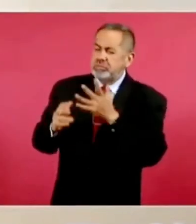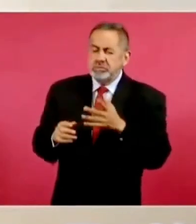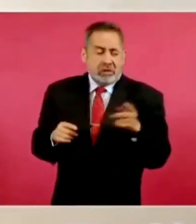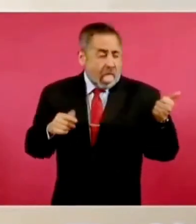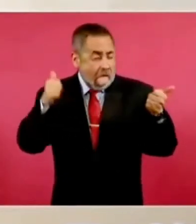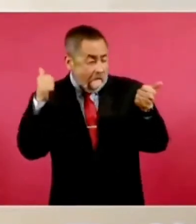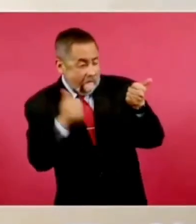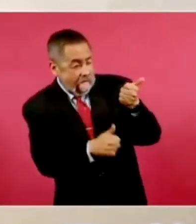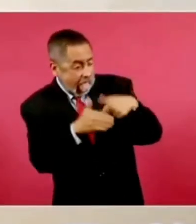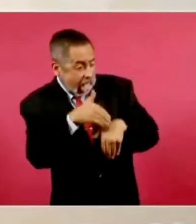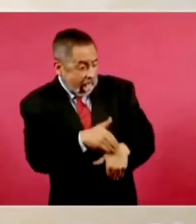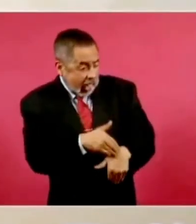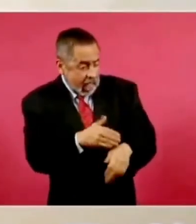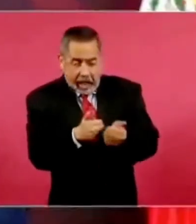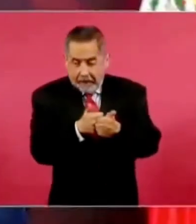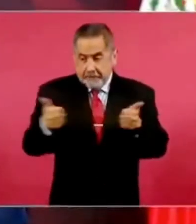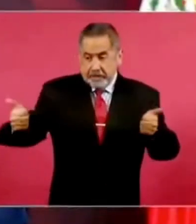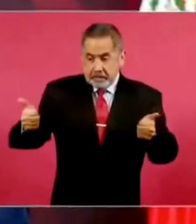déspota español?